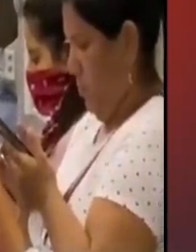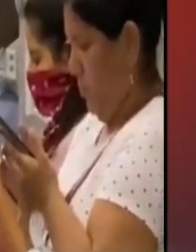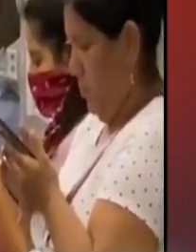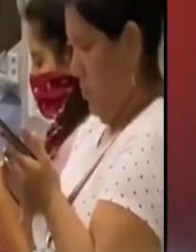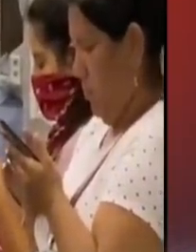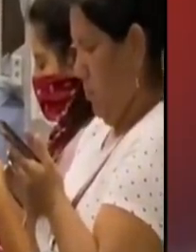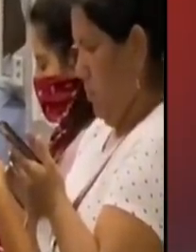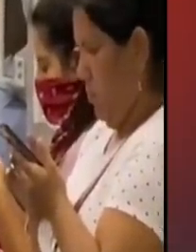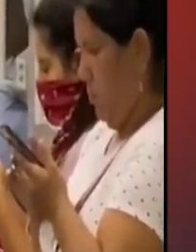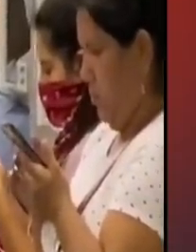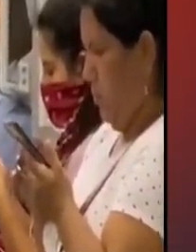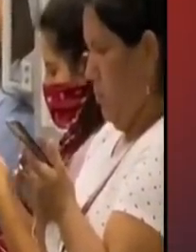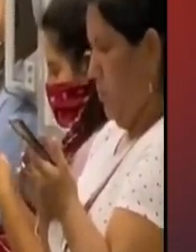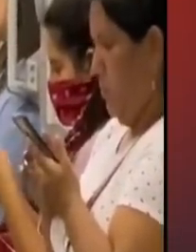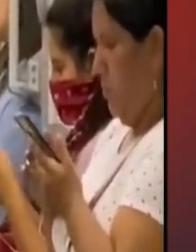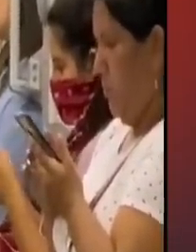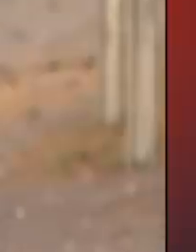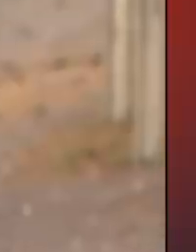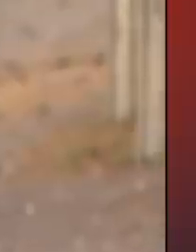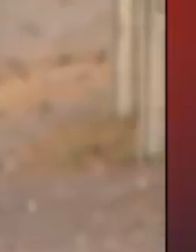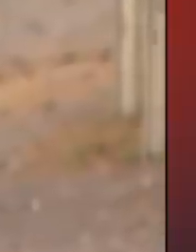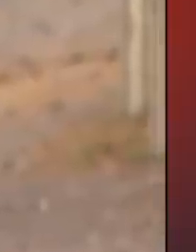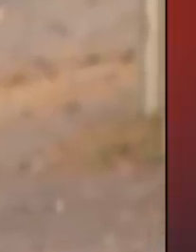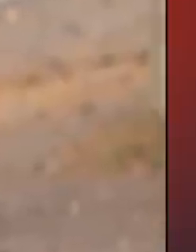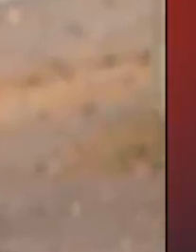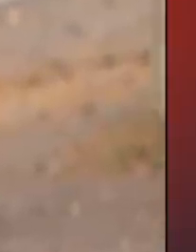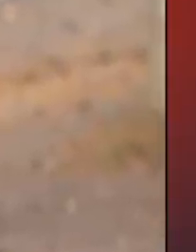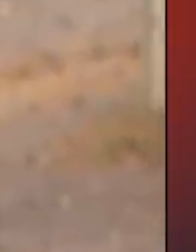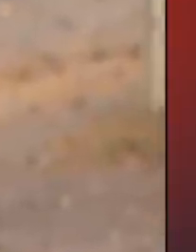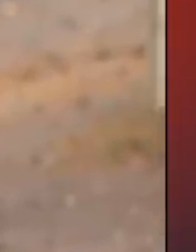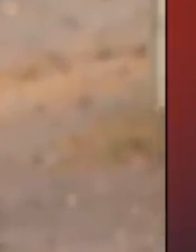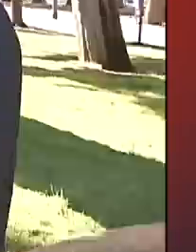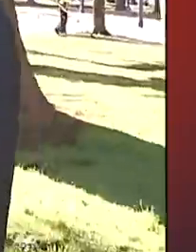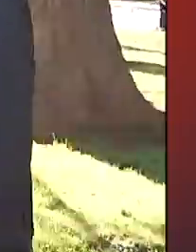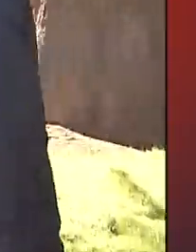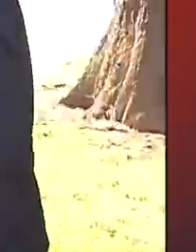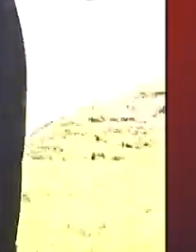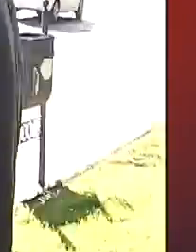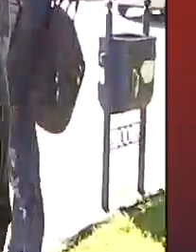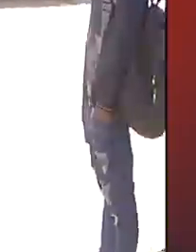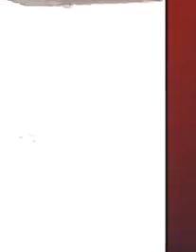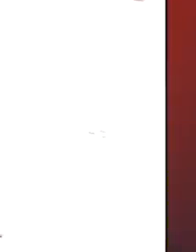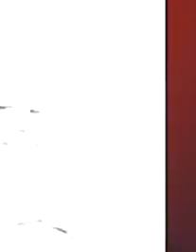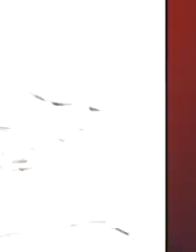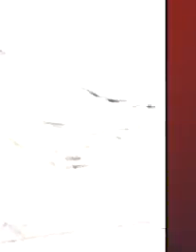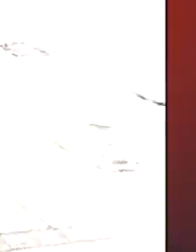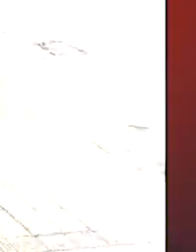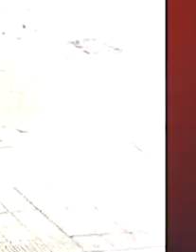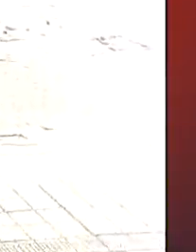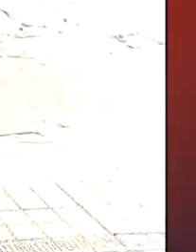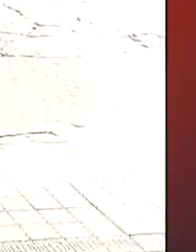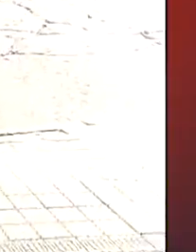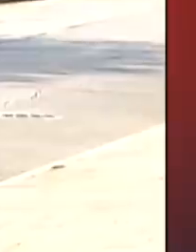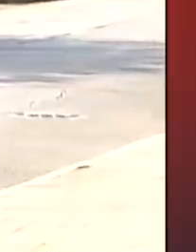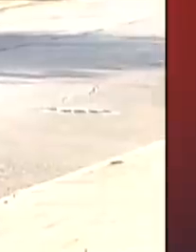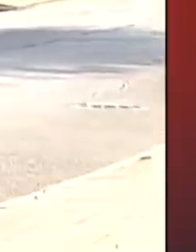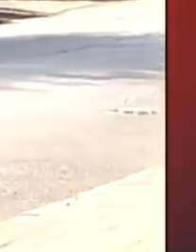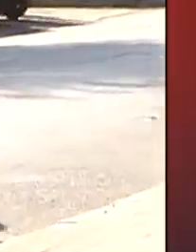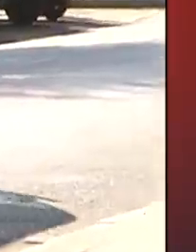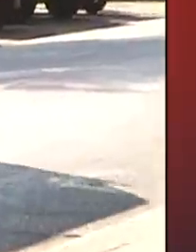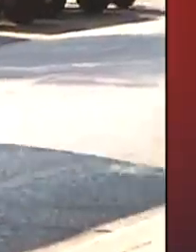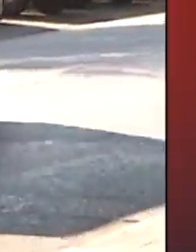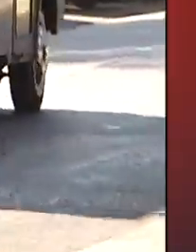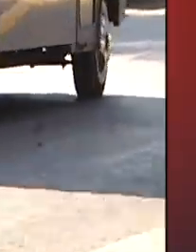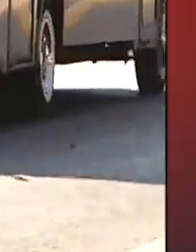286 funcionarios de la salud enfermos con COVID-19, 256 en el sector público, 30 en el sector